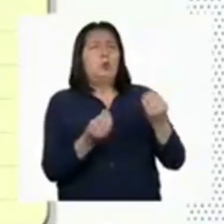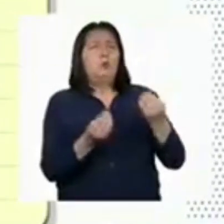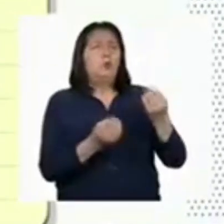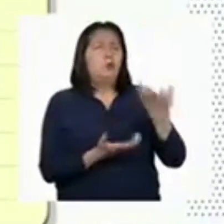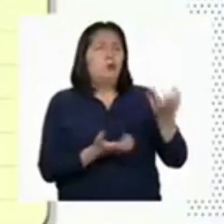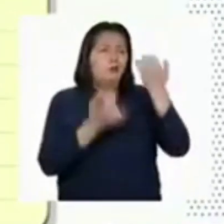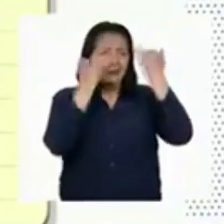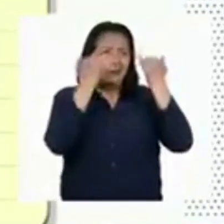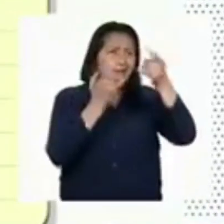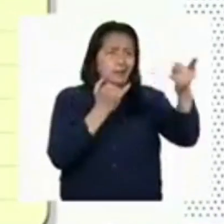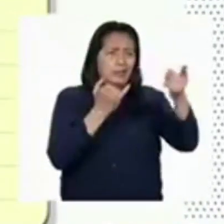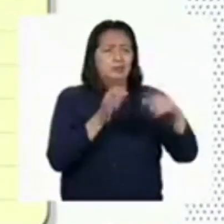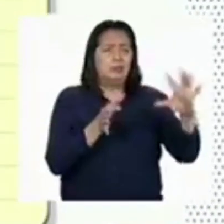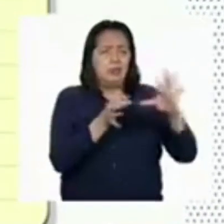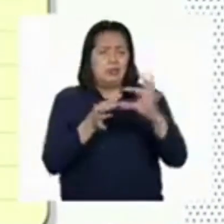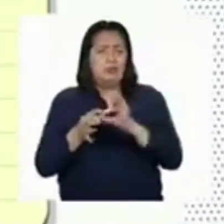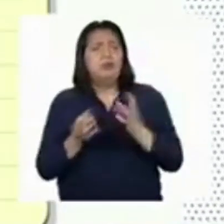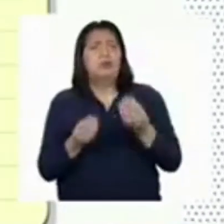las siguientes ideas de este párrafo?